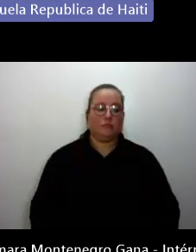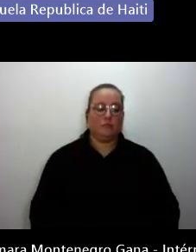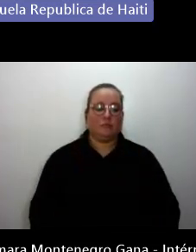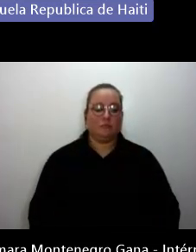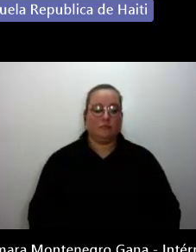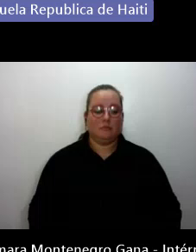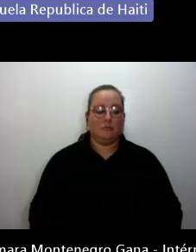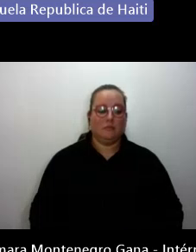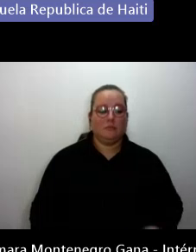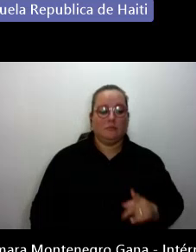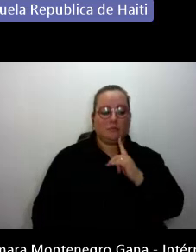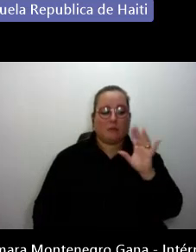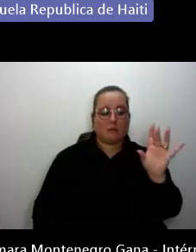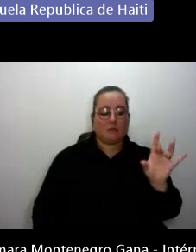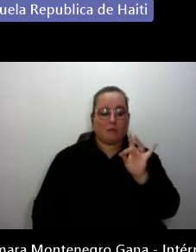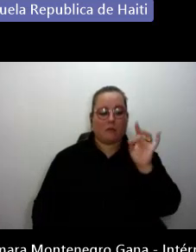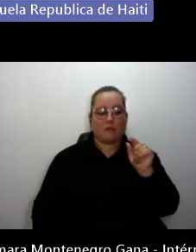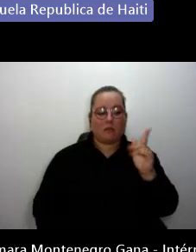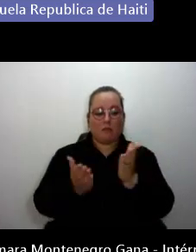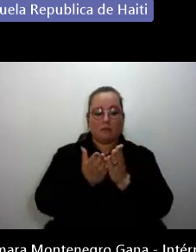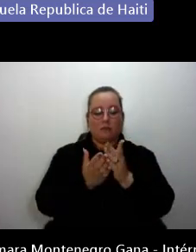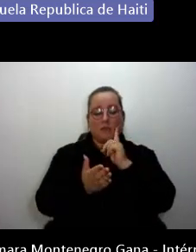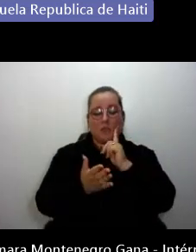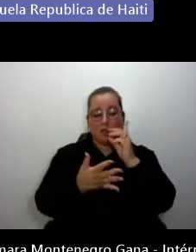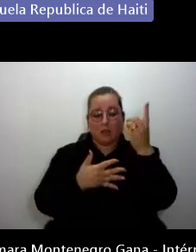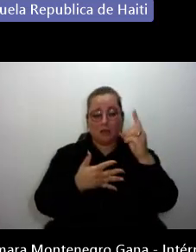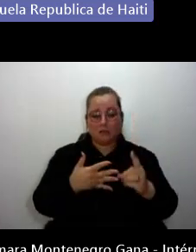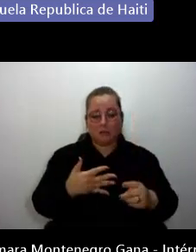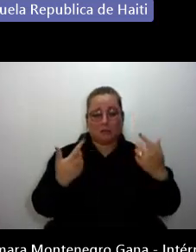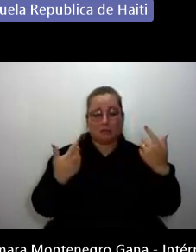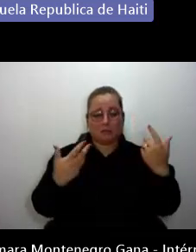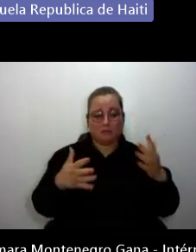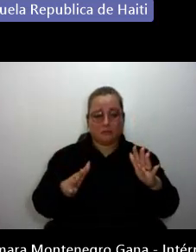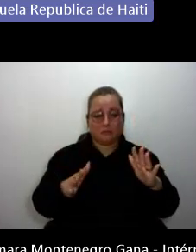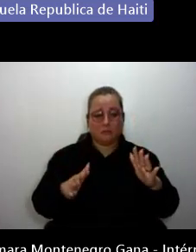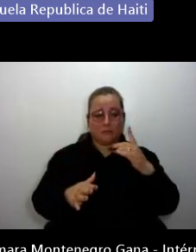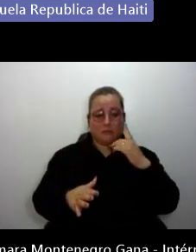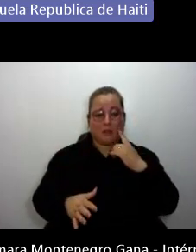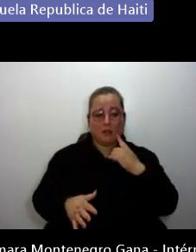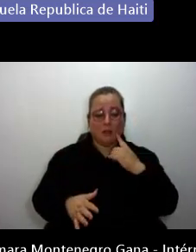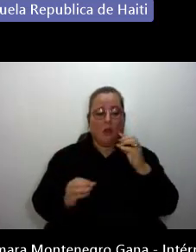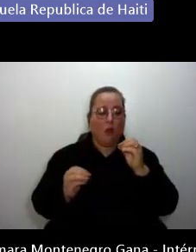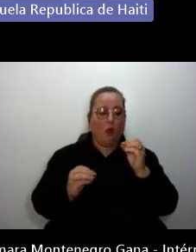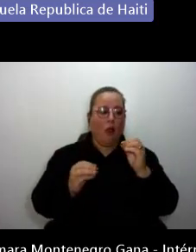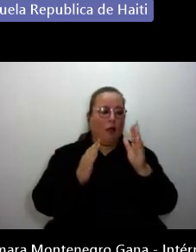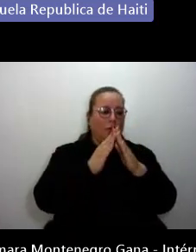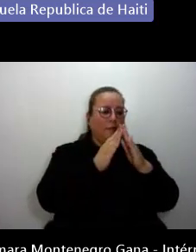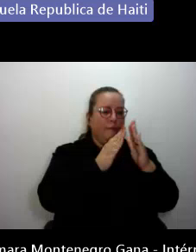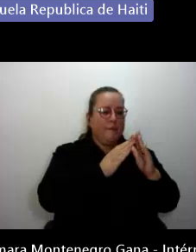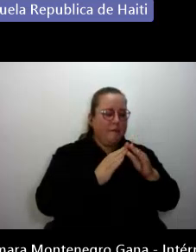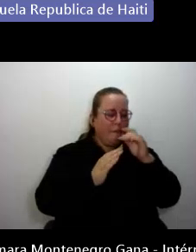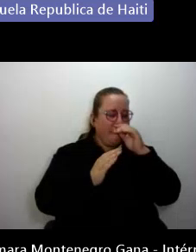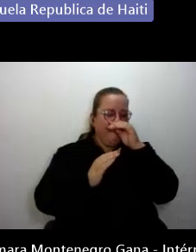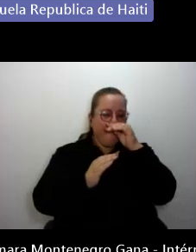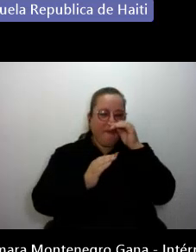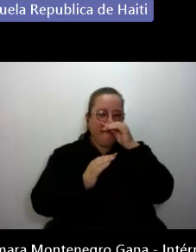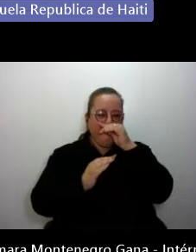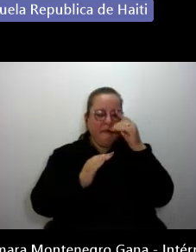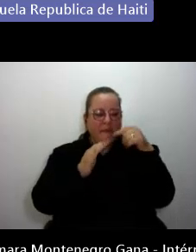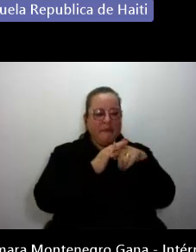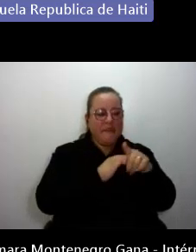está identificado si el estudiante tiene algún gatillador dentro de la sala de clases. Por eso es muy importante que participen los profesores